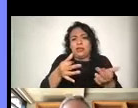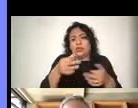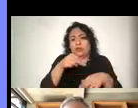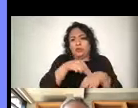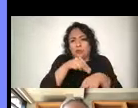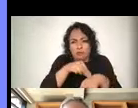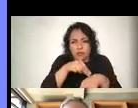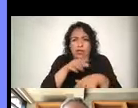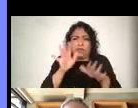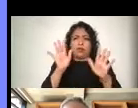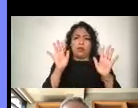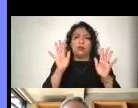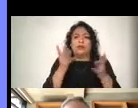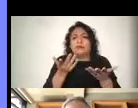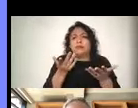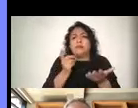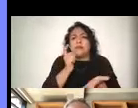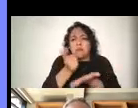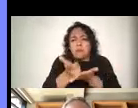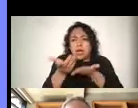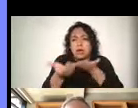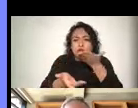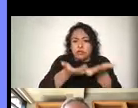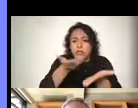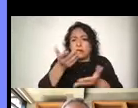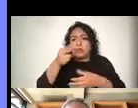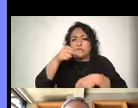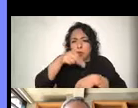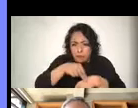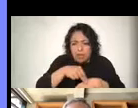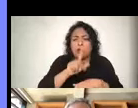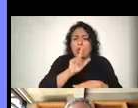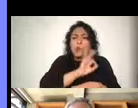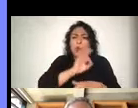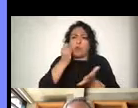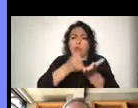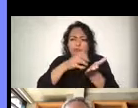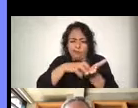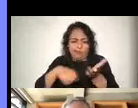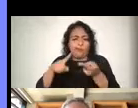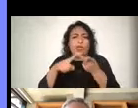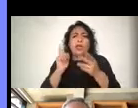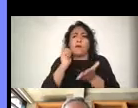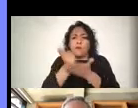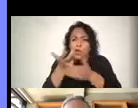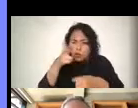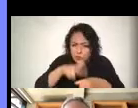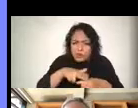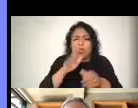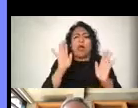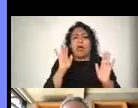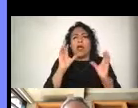por pagos de servicios médicos, pagos de hospitalizaciones, etcétera,